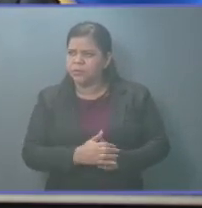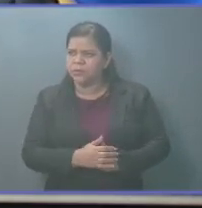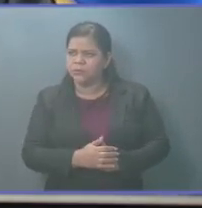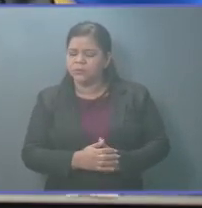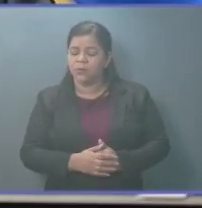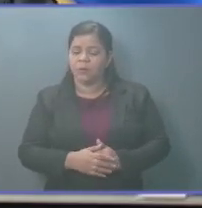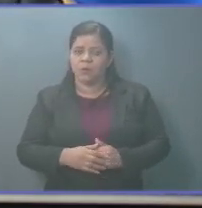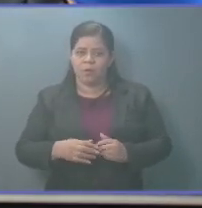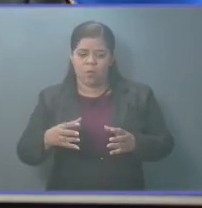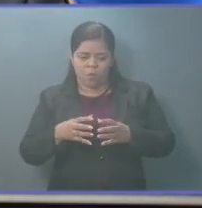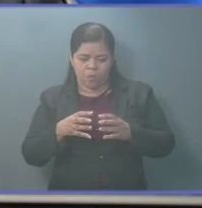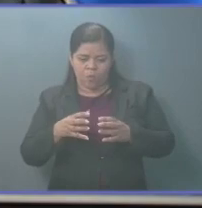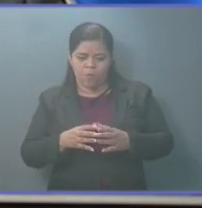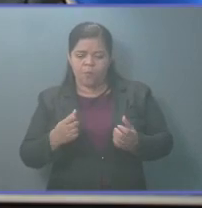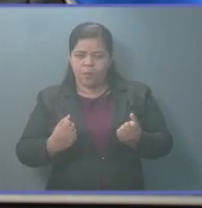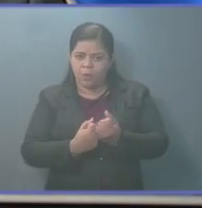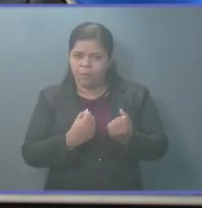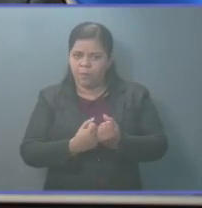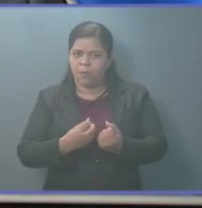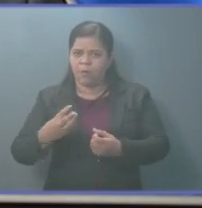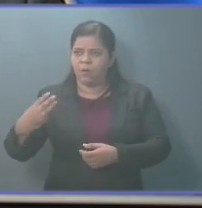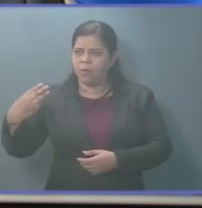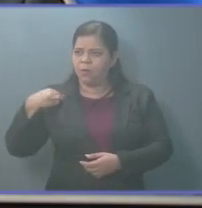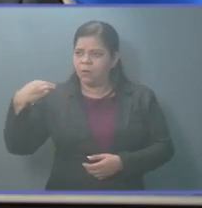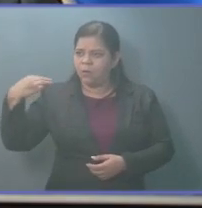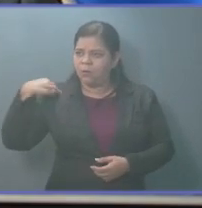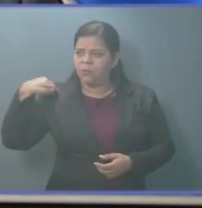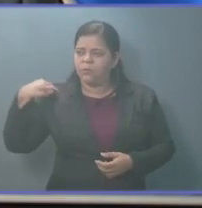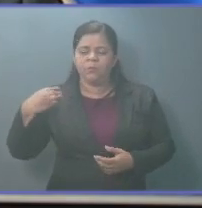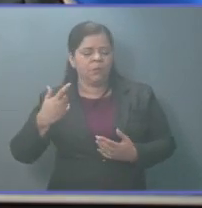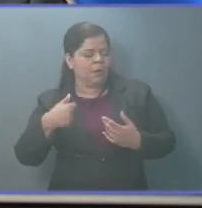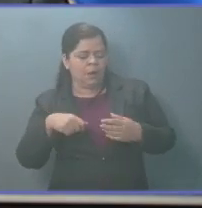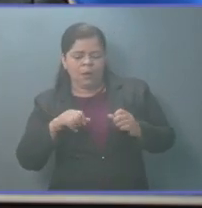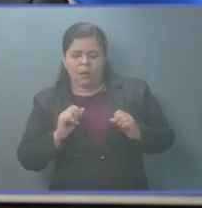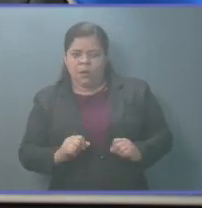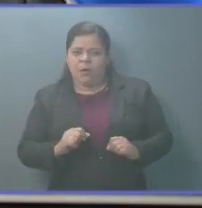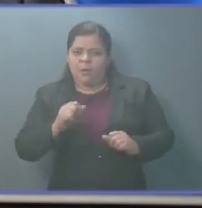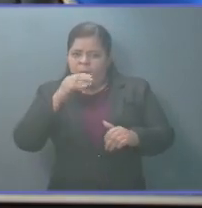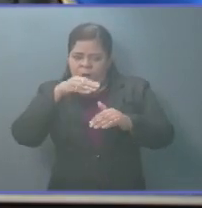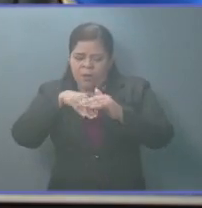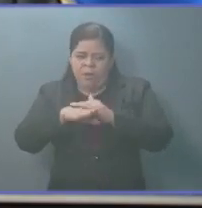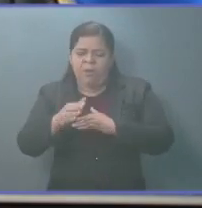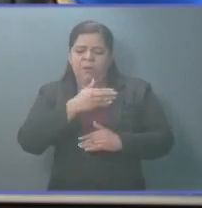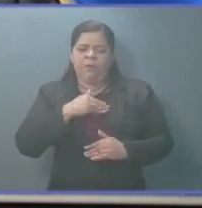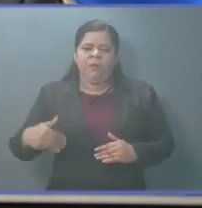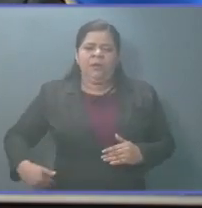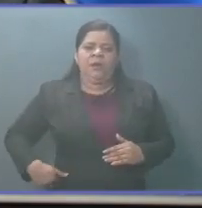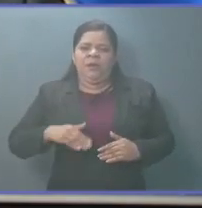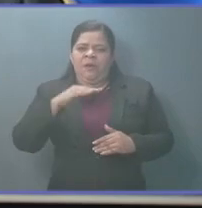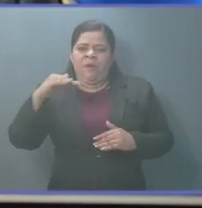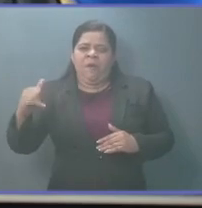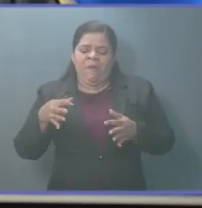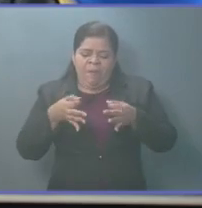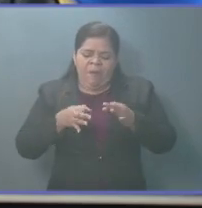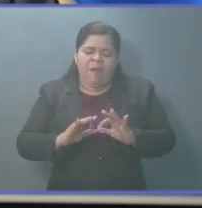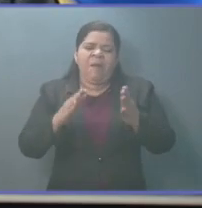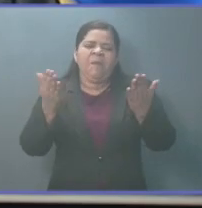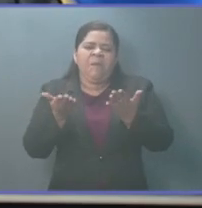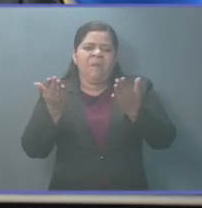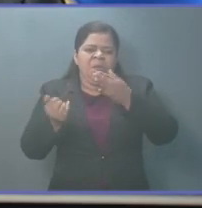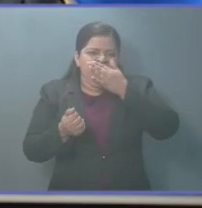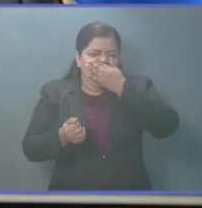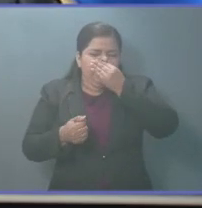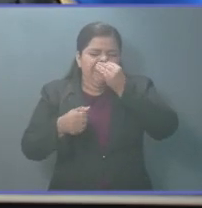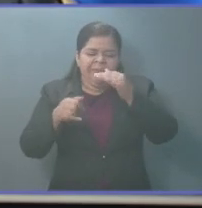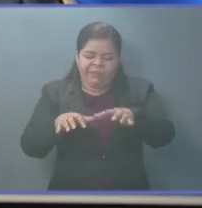militar no hubiera sido posible que ingresara el presidente de la República en la forma que lo hizo al